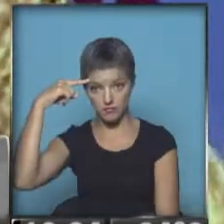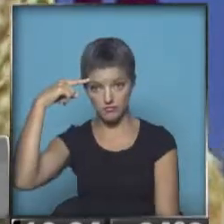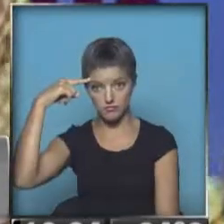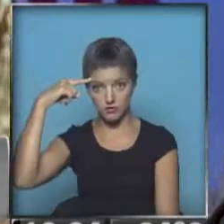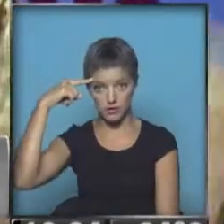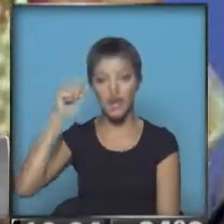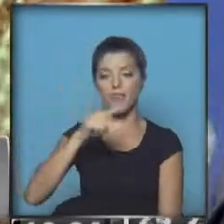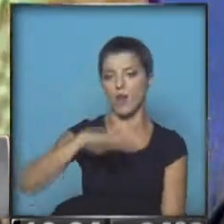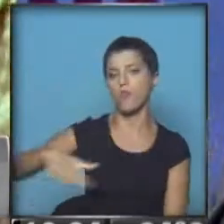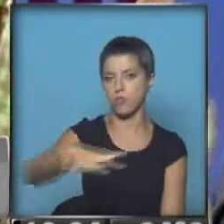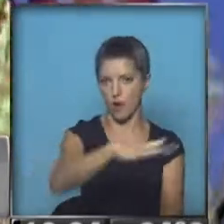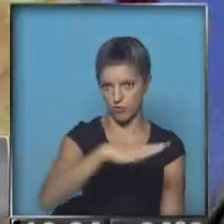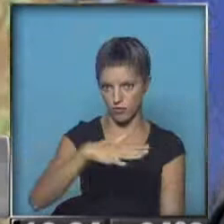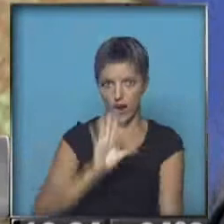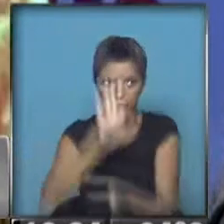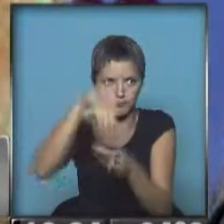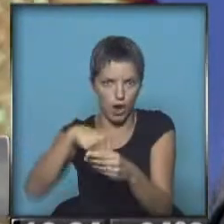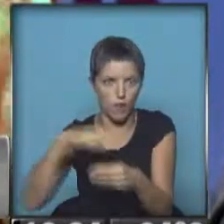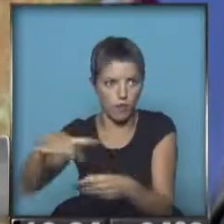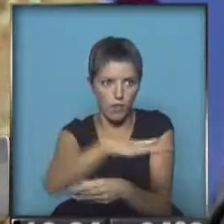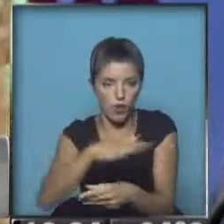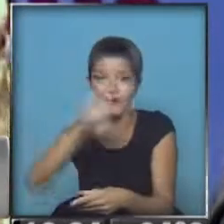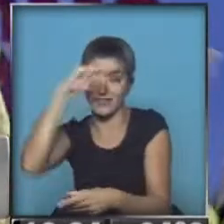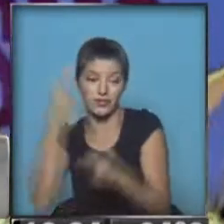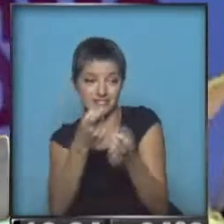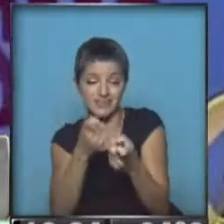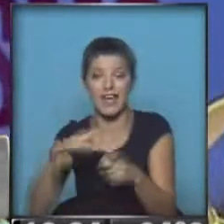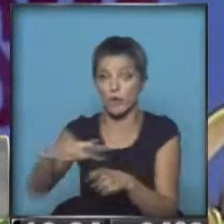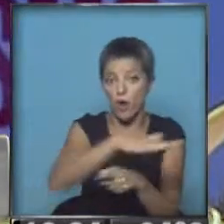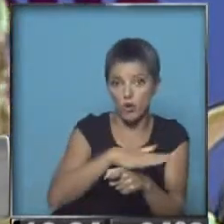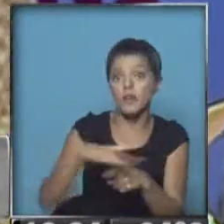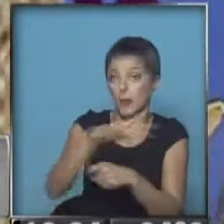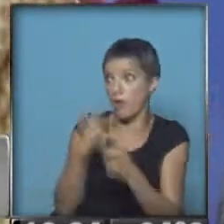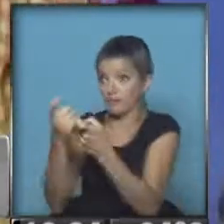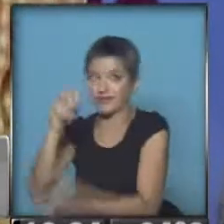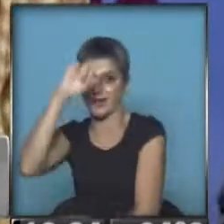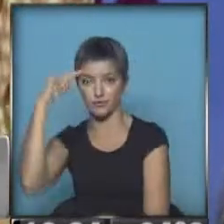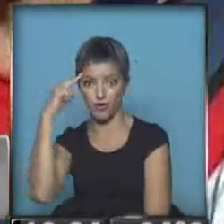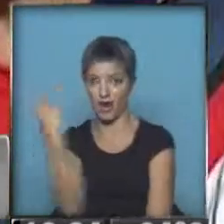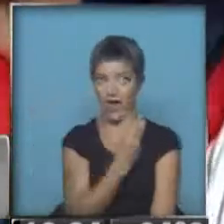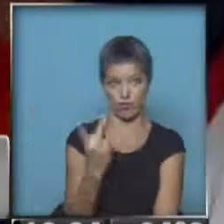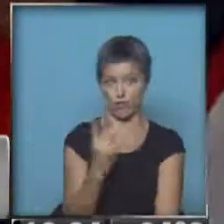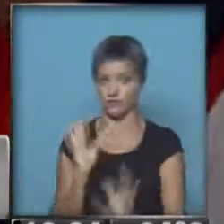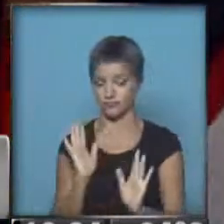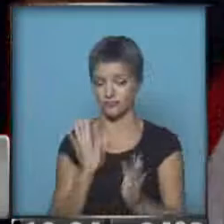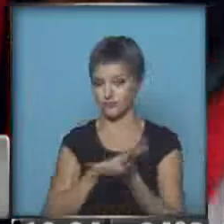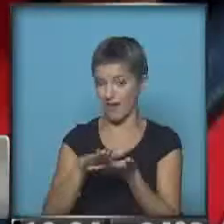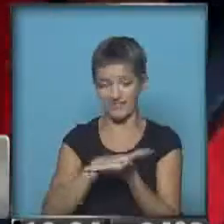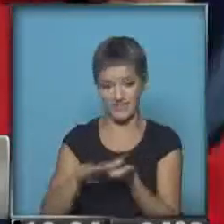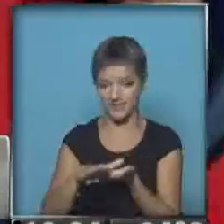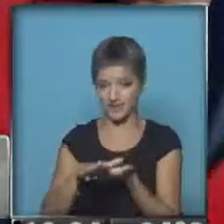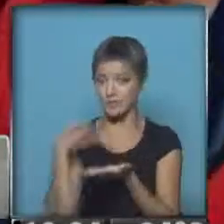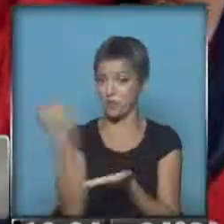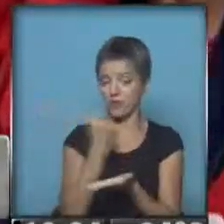Nacionalismo popular, con el pueblo adentro, porque no hay nación sin pueblo ni pueblo sin nación. Las dos cosas fundamentales. Y